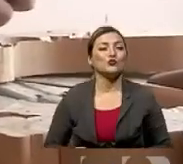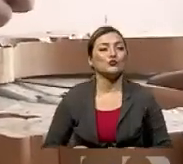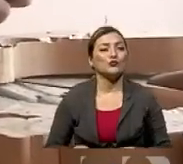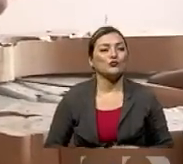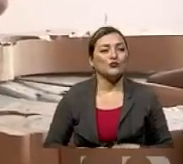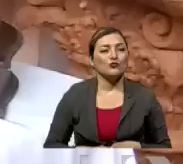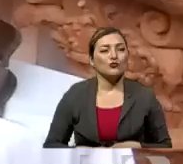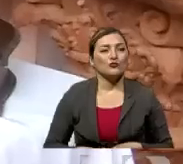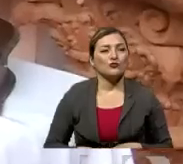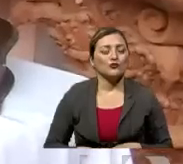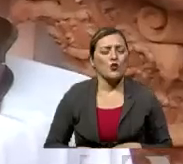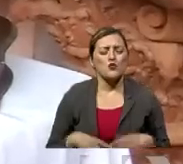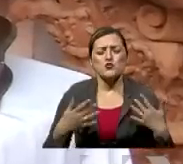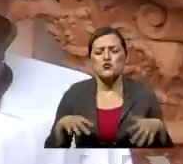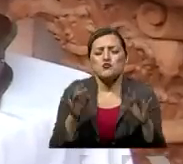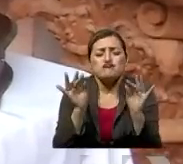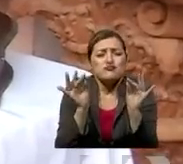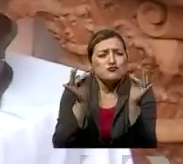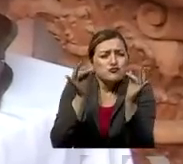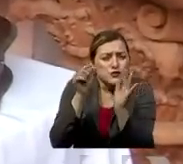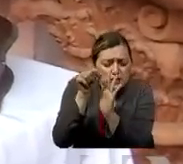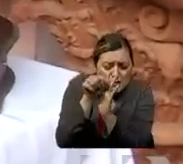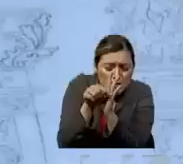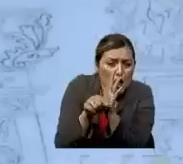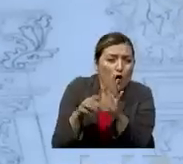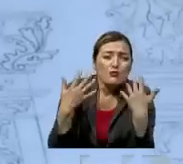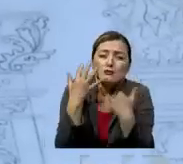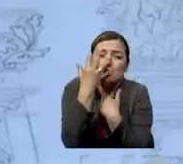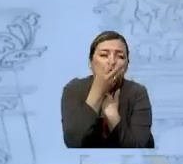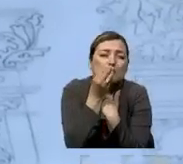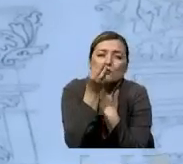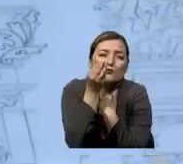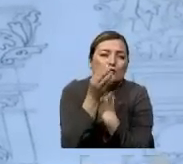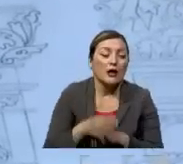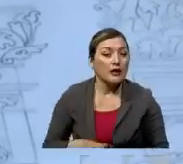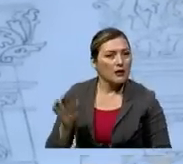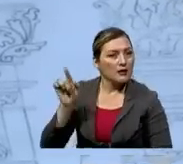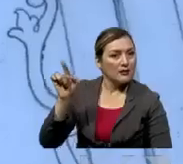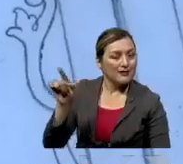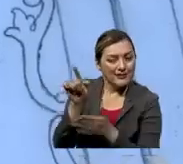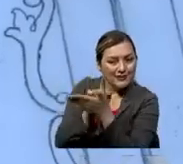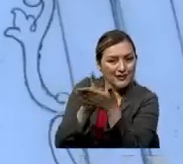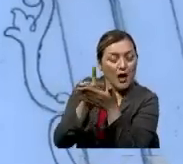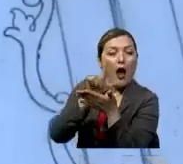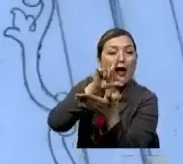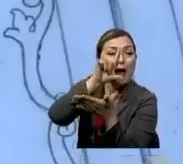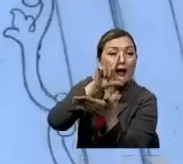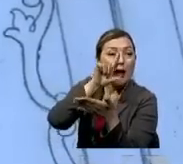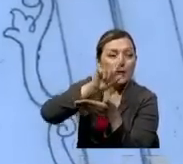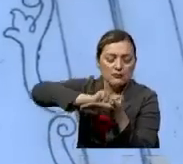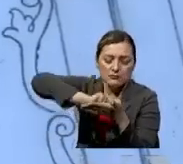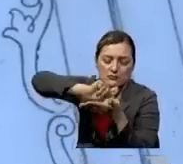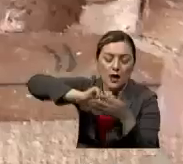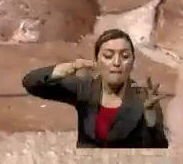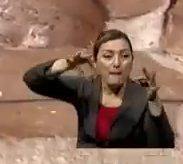El nivel de detalle y la delicadeza en cada figura es exquisita. Todo esto inició como un diseño a lápiz en papel. Luego